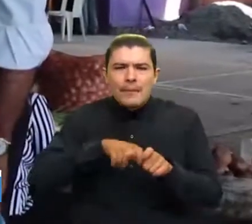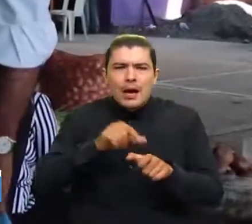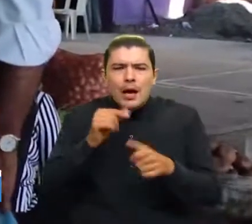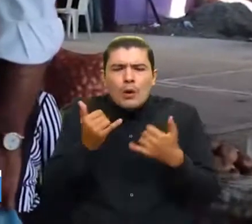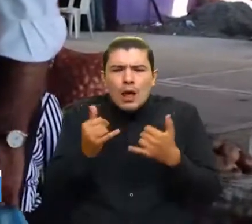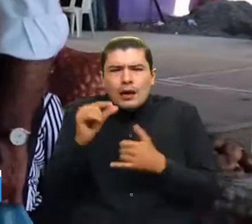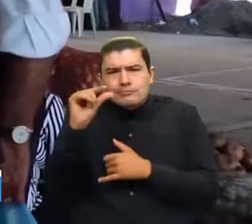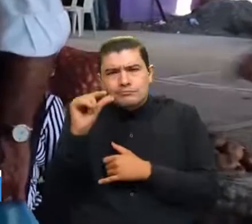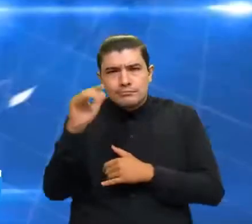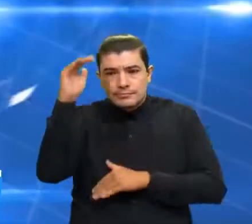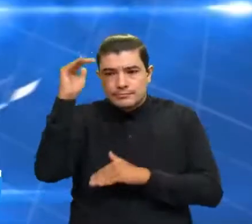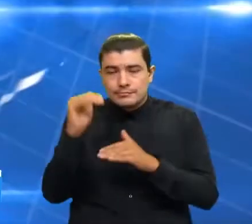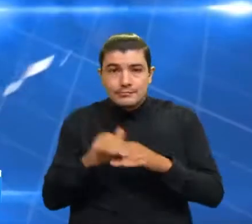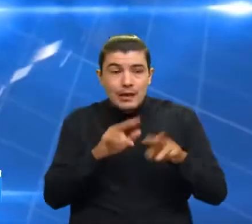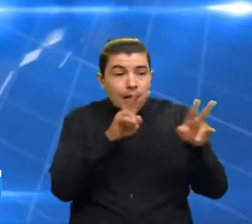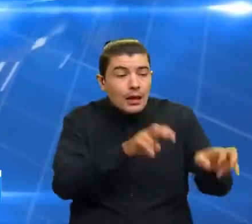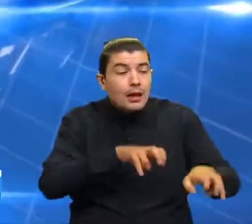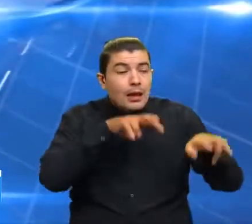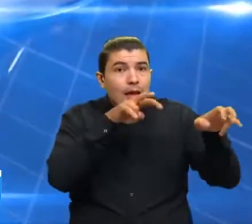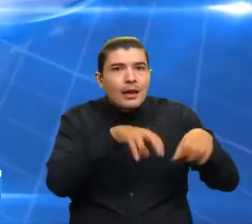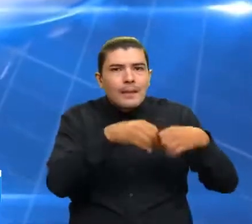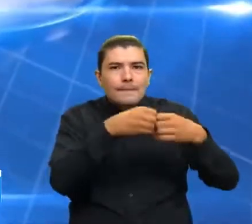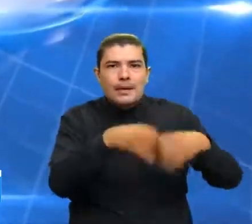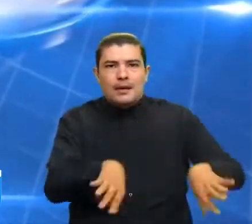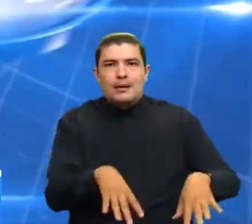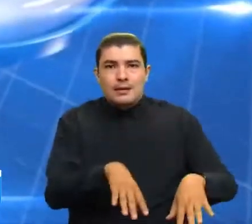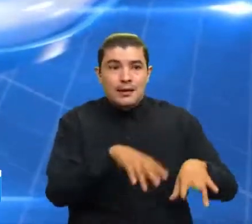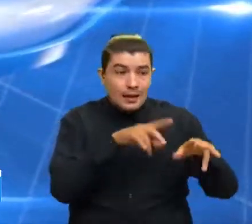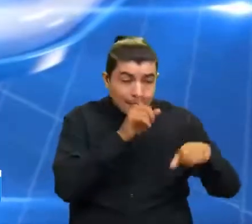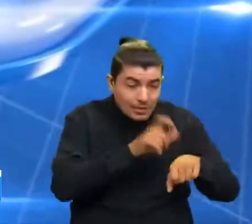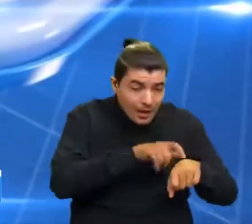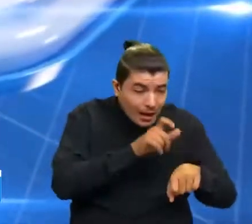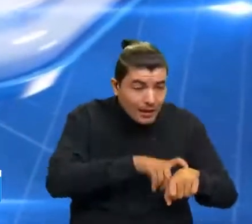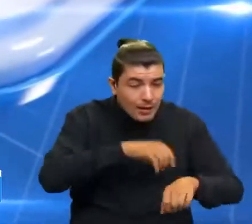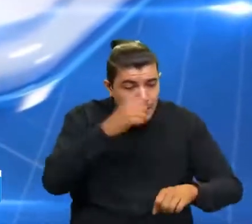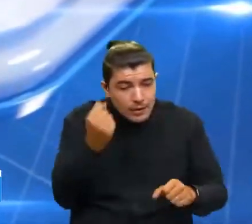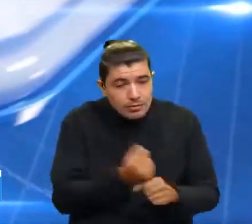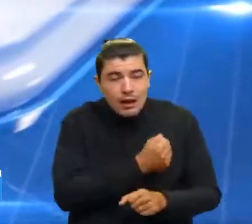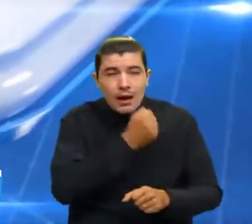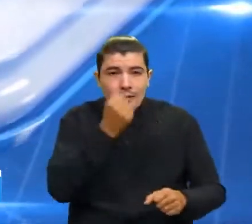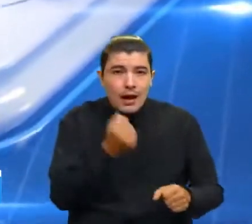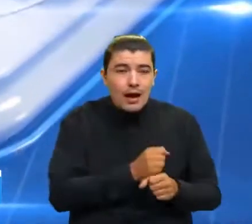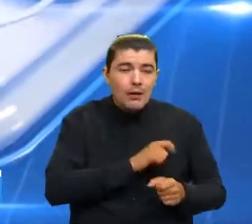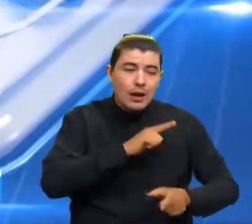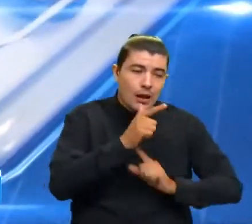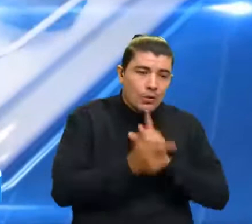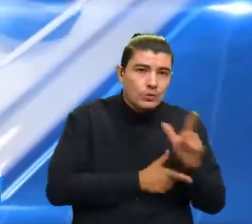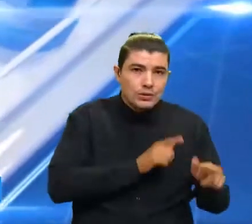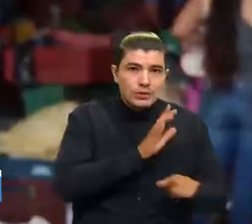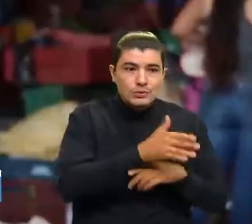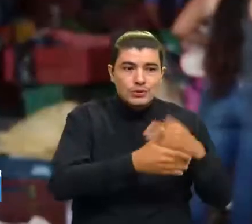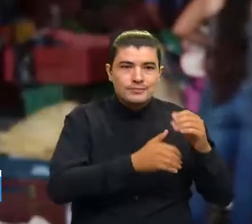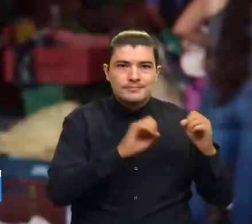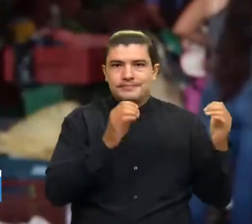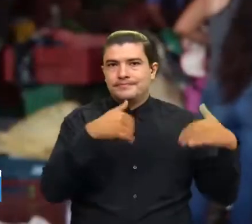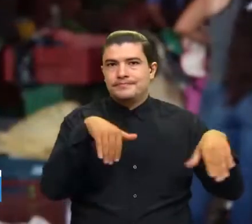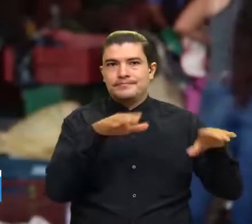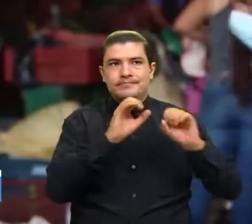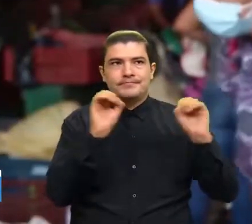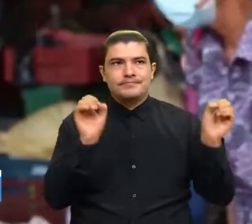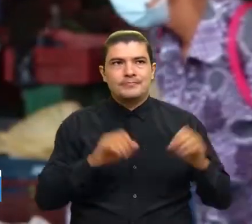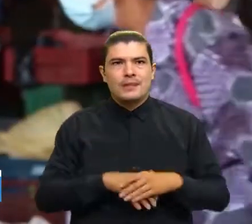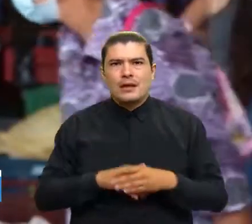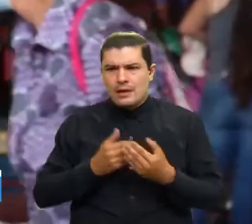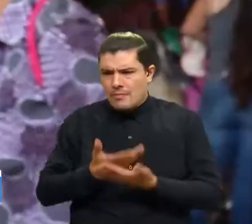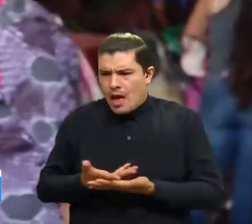Hoy se siembra prácticamente a pérdida, pues no se compensa el tiempo y el trabajo con el costo final del producto. El producto está saliendo muy bueno,